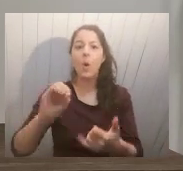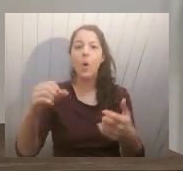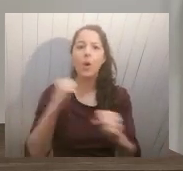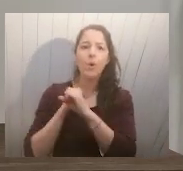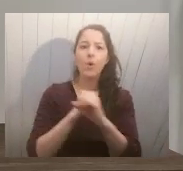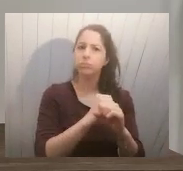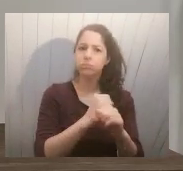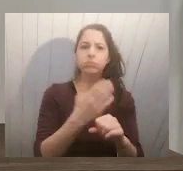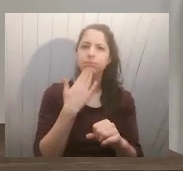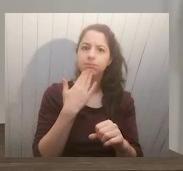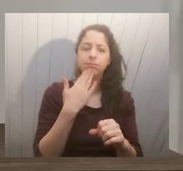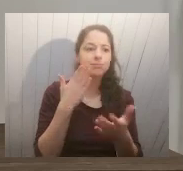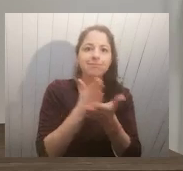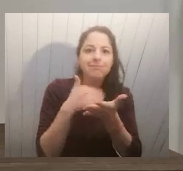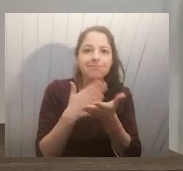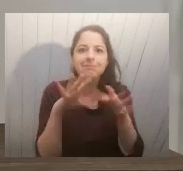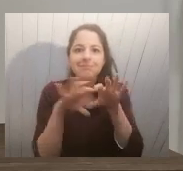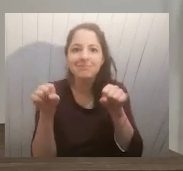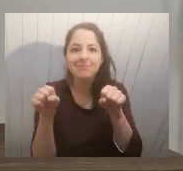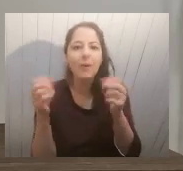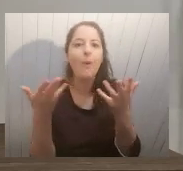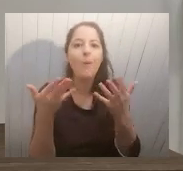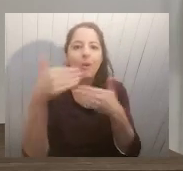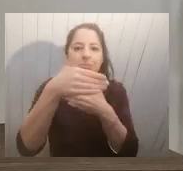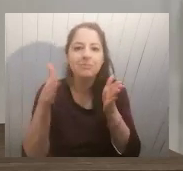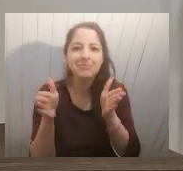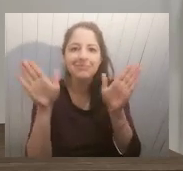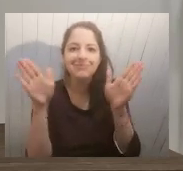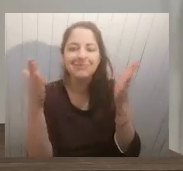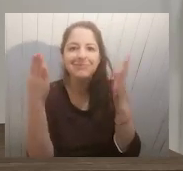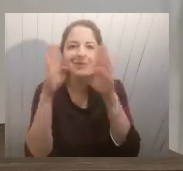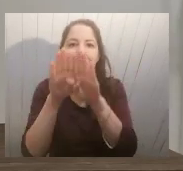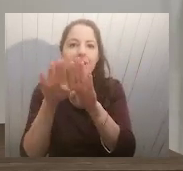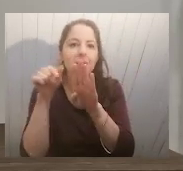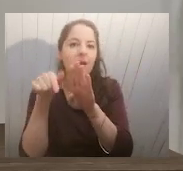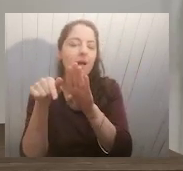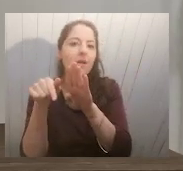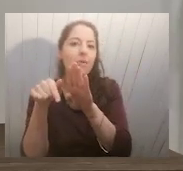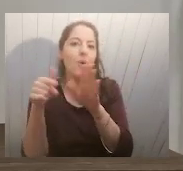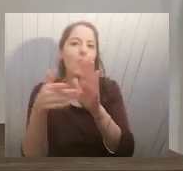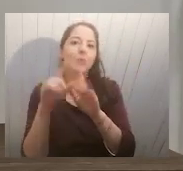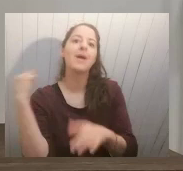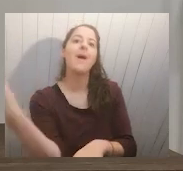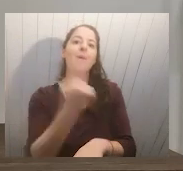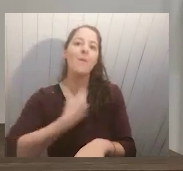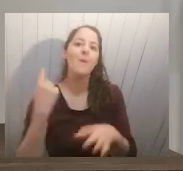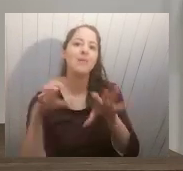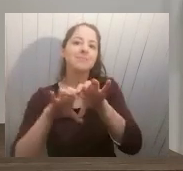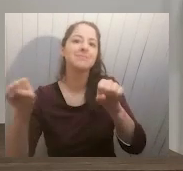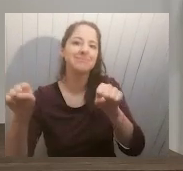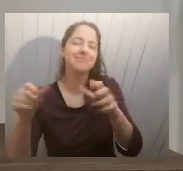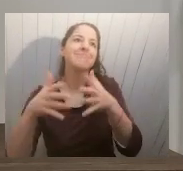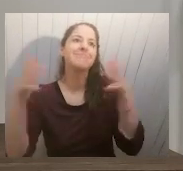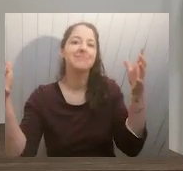de la oposición, se preparan para pactar, como siempre, entre cuatro paredes, un gran acuerdo nacional para dirigir